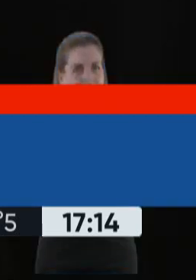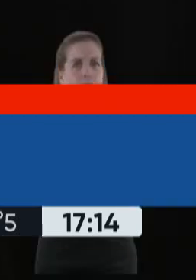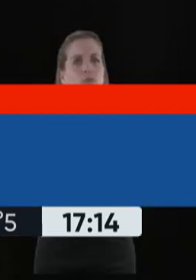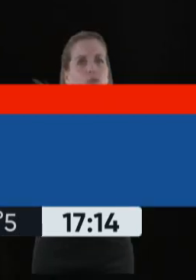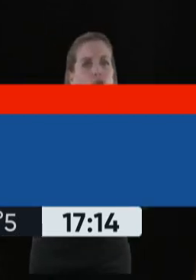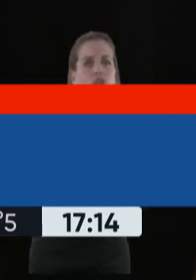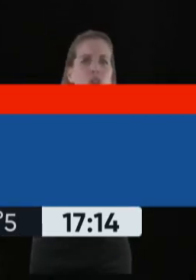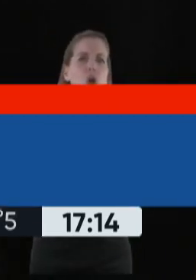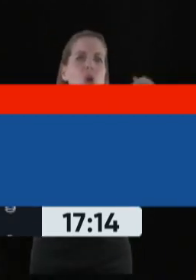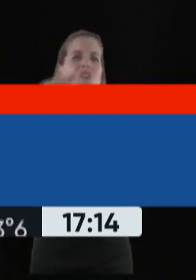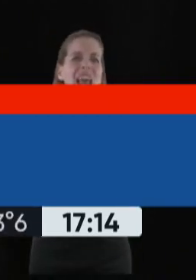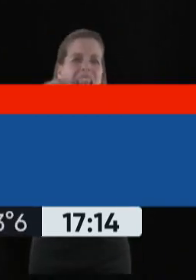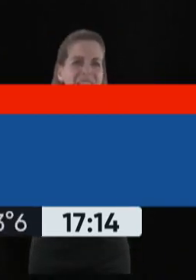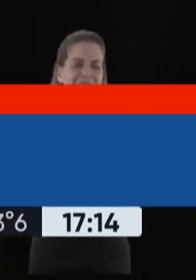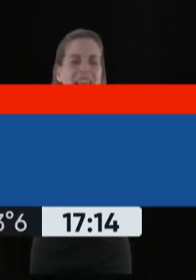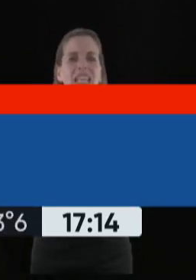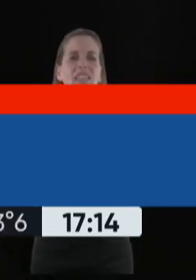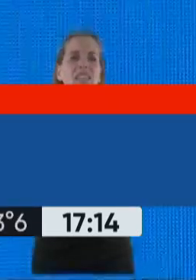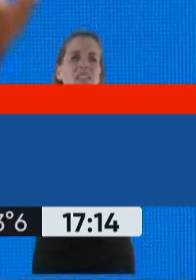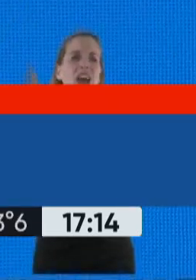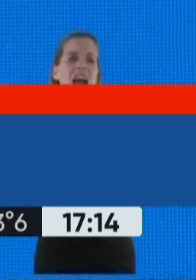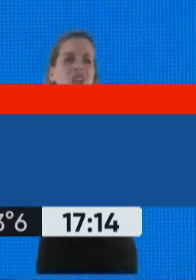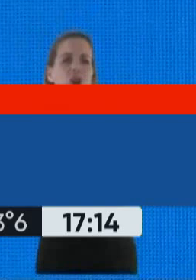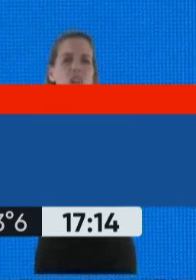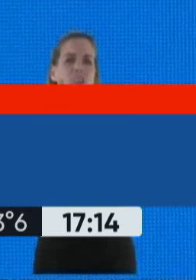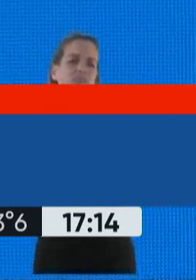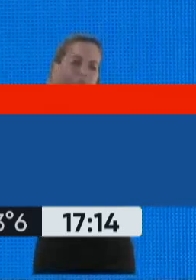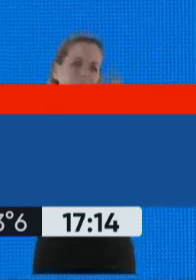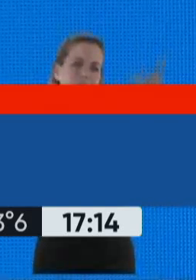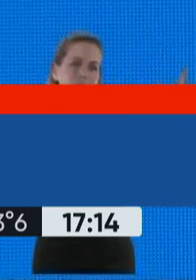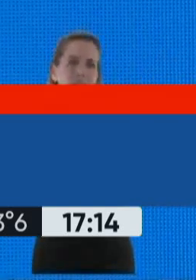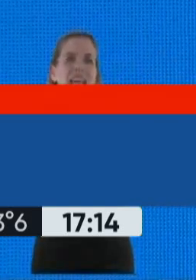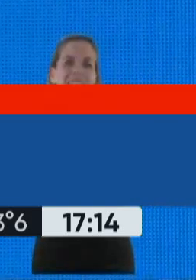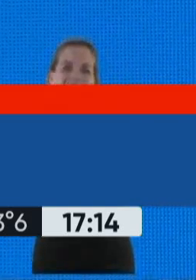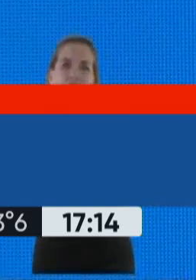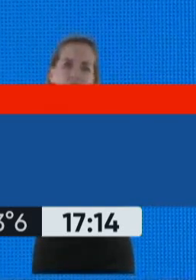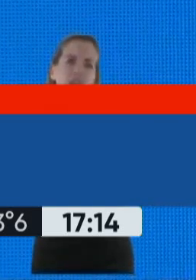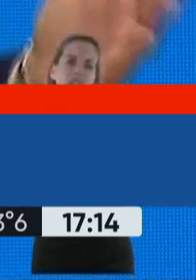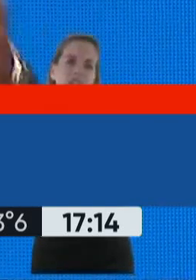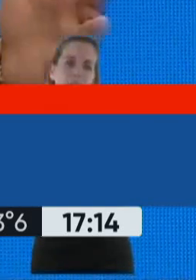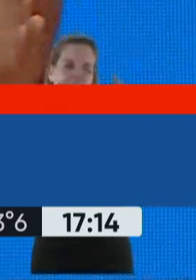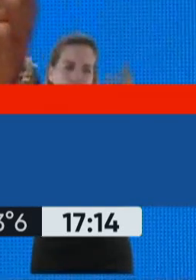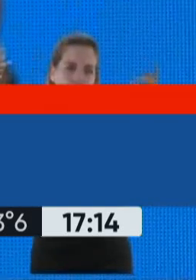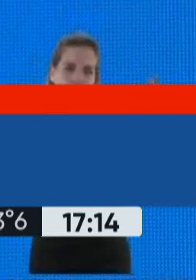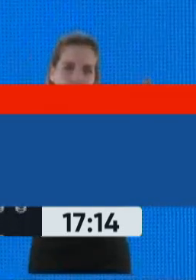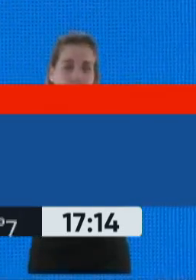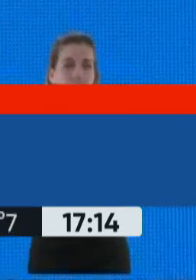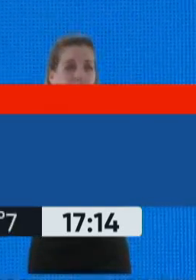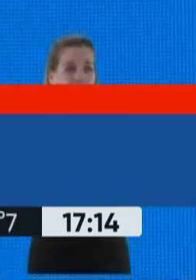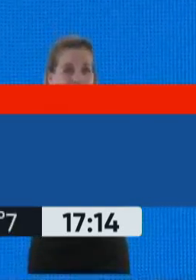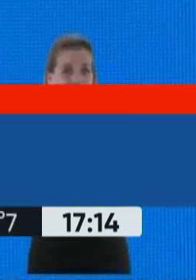haya bailarines. Eso es lo que deseamos. Eso es lo que nos hace falta. Todo lo que presentamos